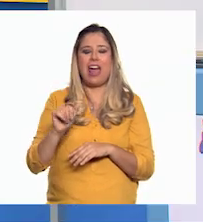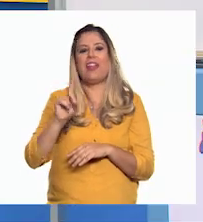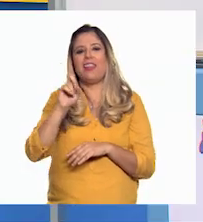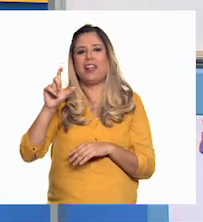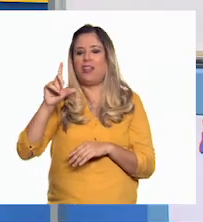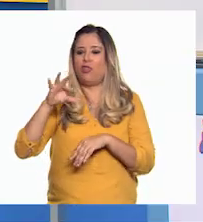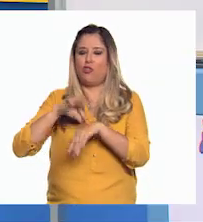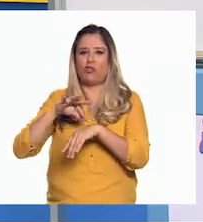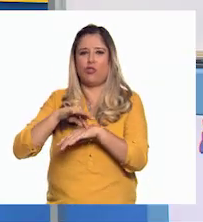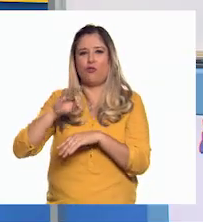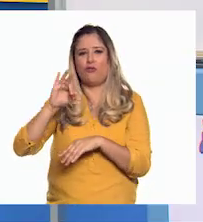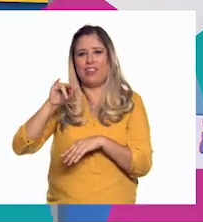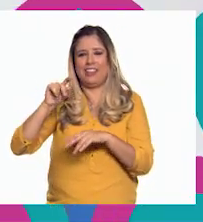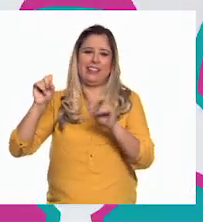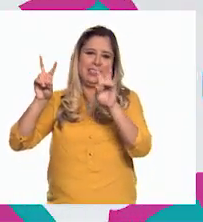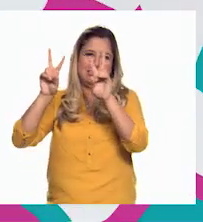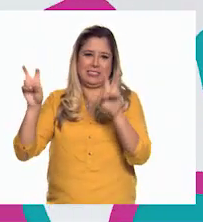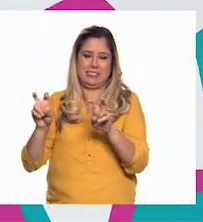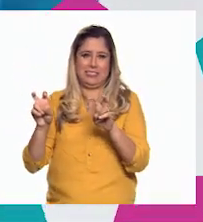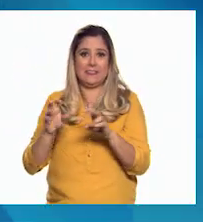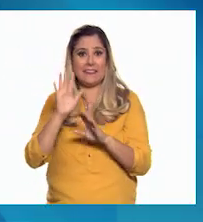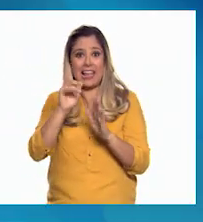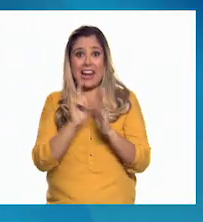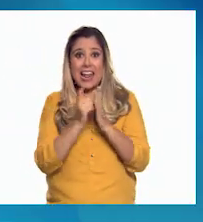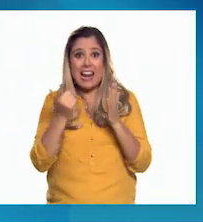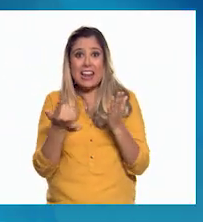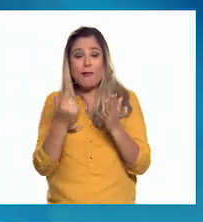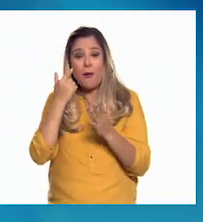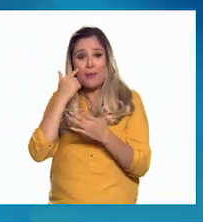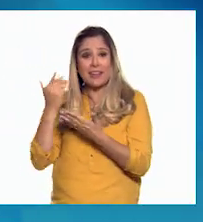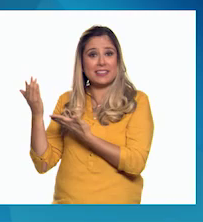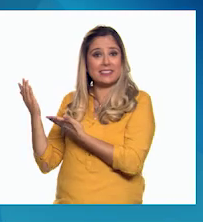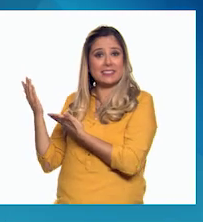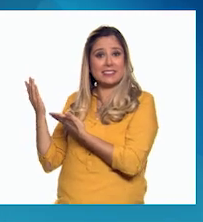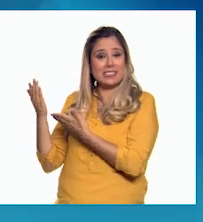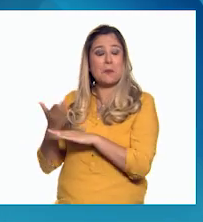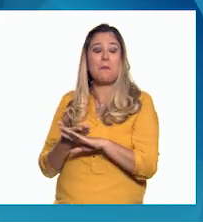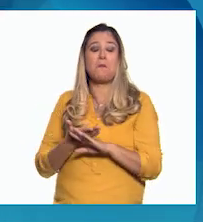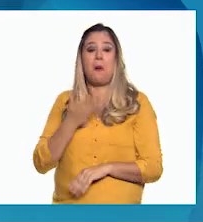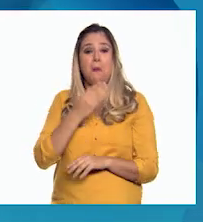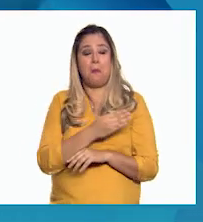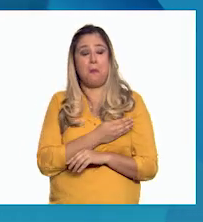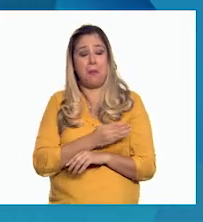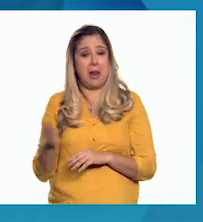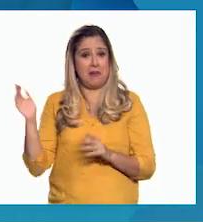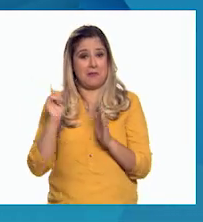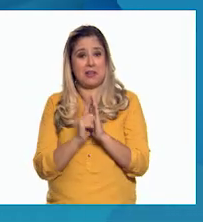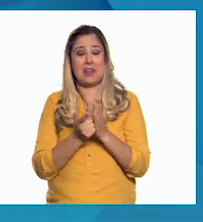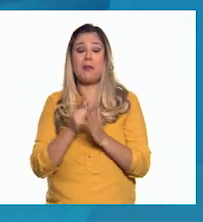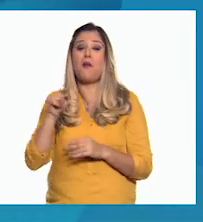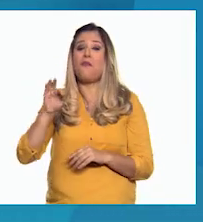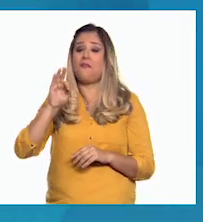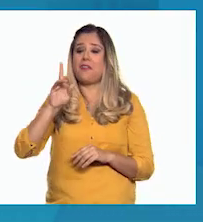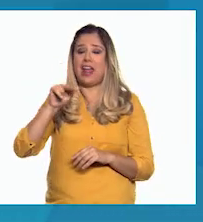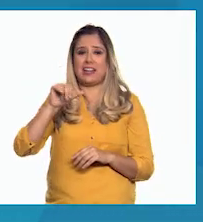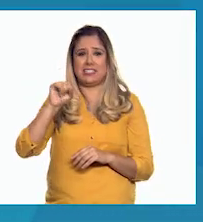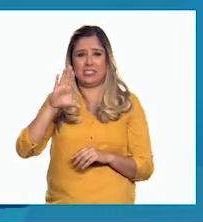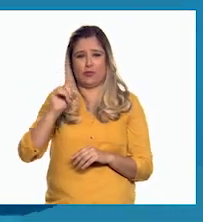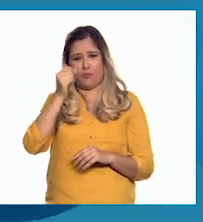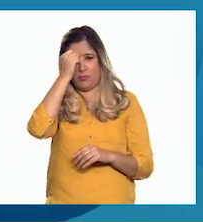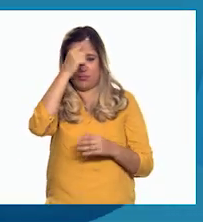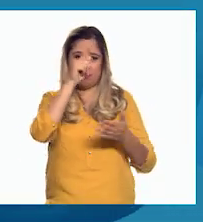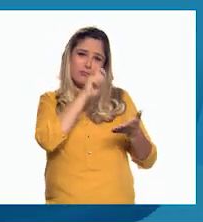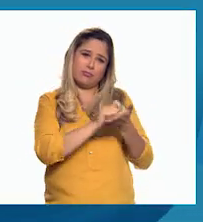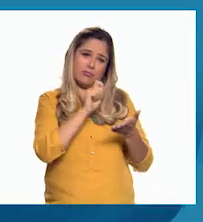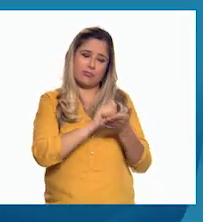es. ¿Ya leyeron ese libro? Es muy, pero muy bueno. En él, Francisco Hinojosa nos cuenta la historia